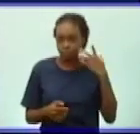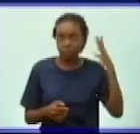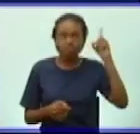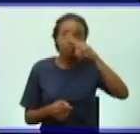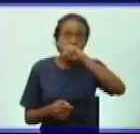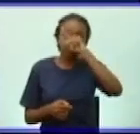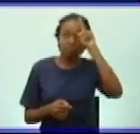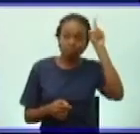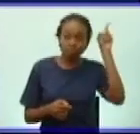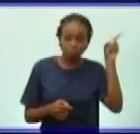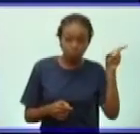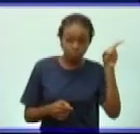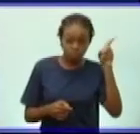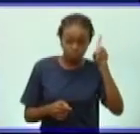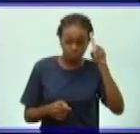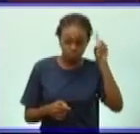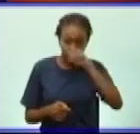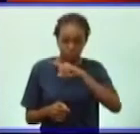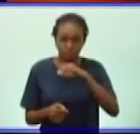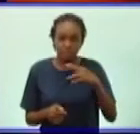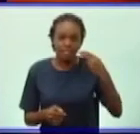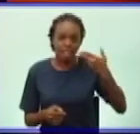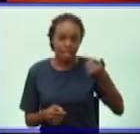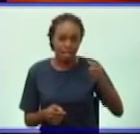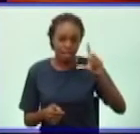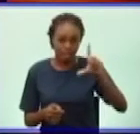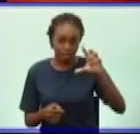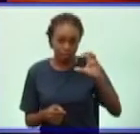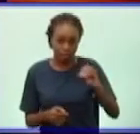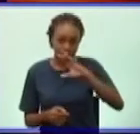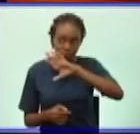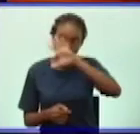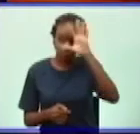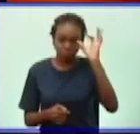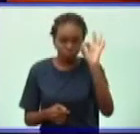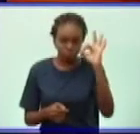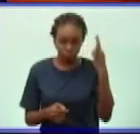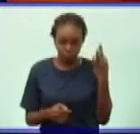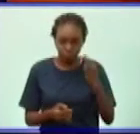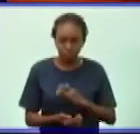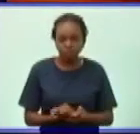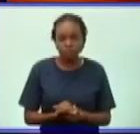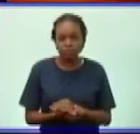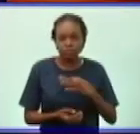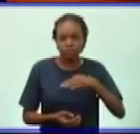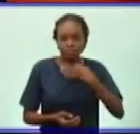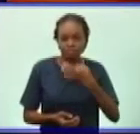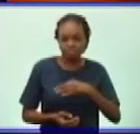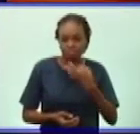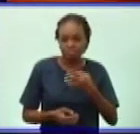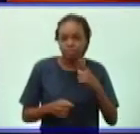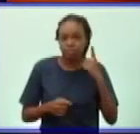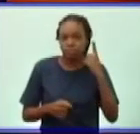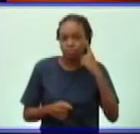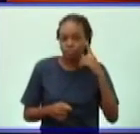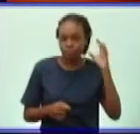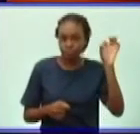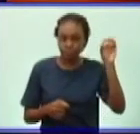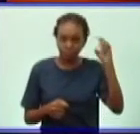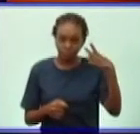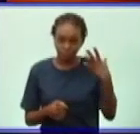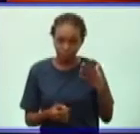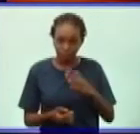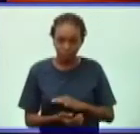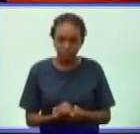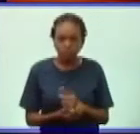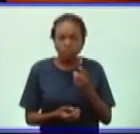el halo solar, que su explicación está realmente en que es un fenómeno luminoso. Pueden socializarlo